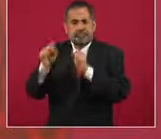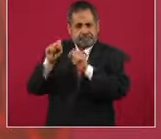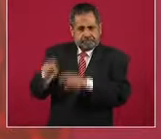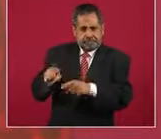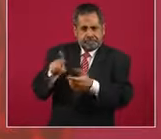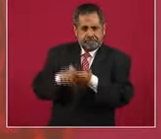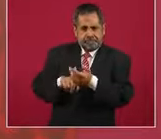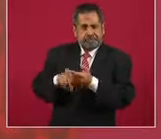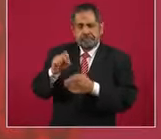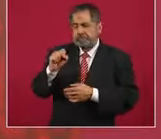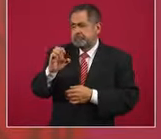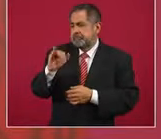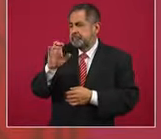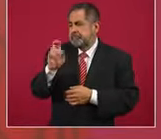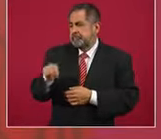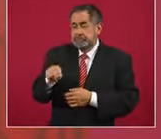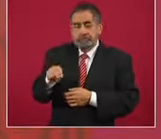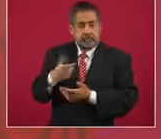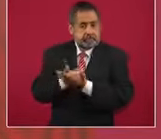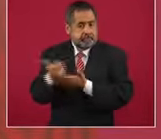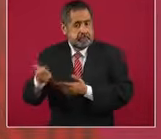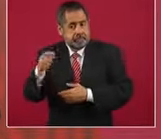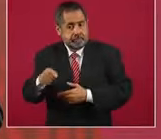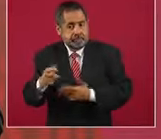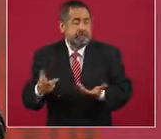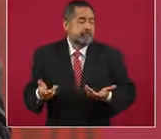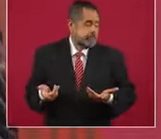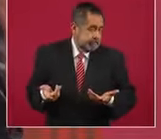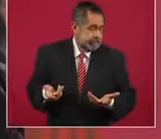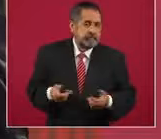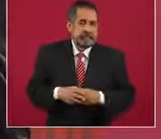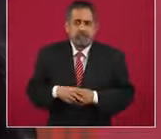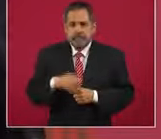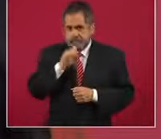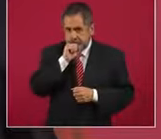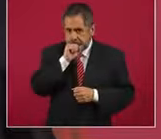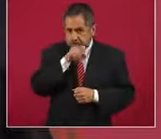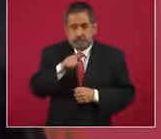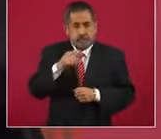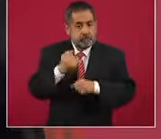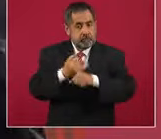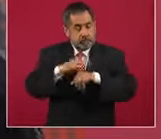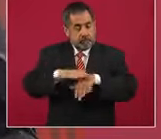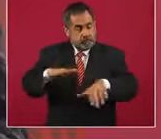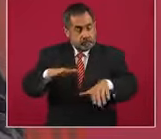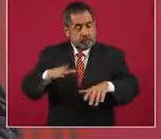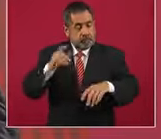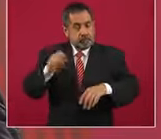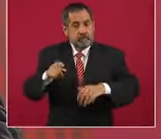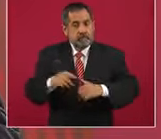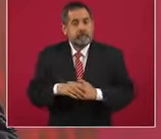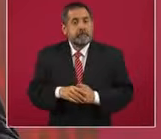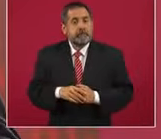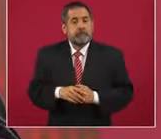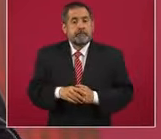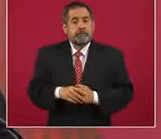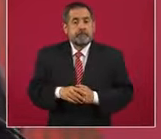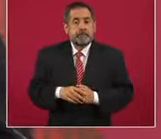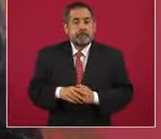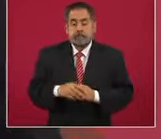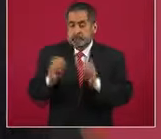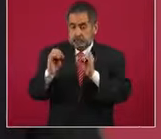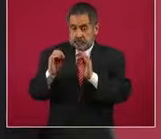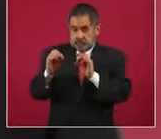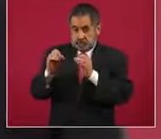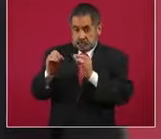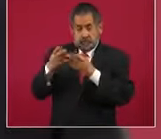del Banco del Bienestar. También quiero informar que las sucursales